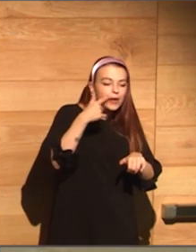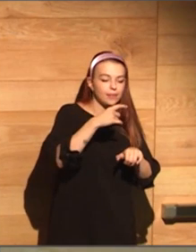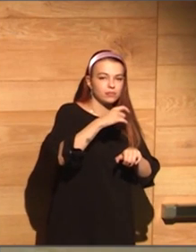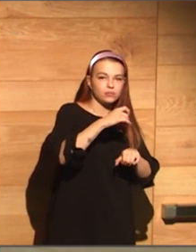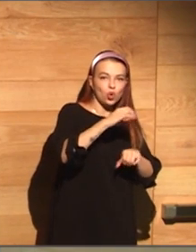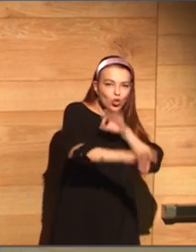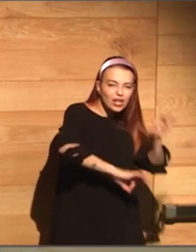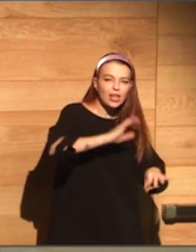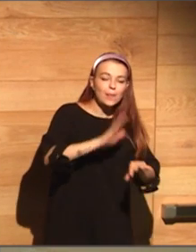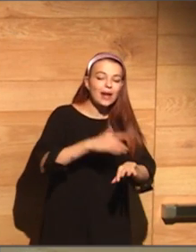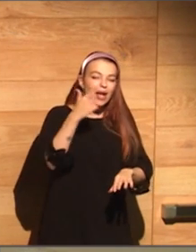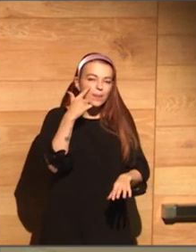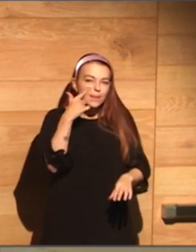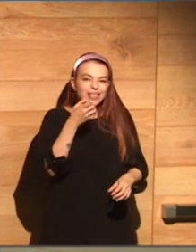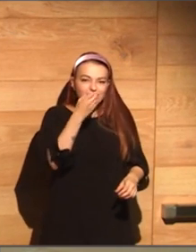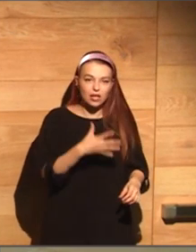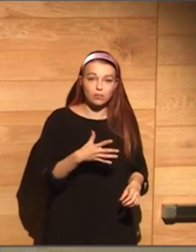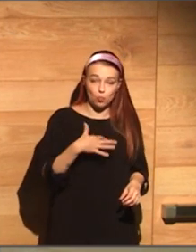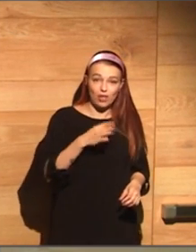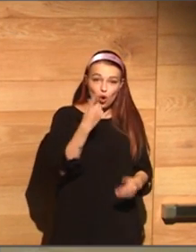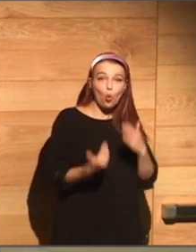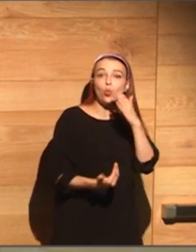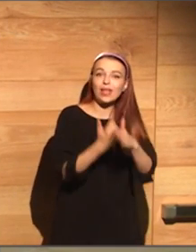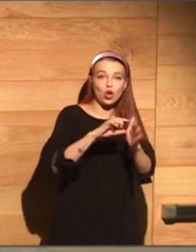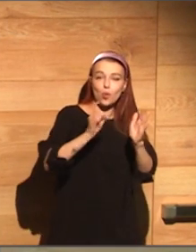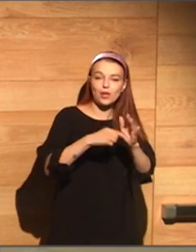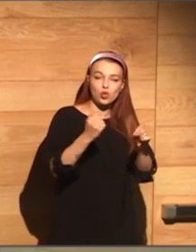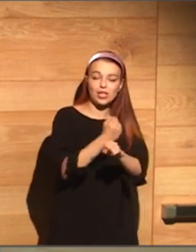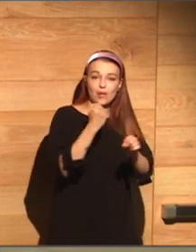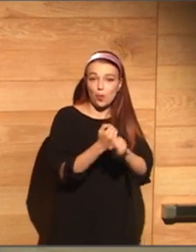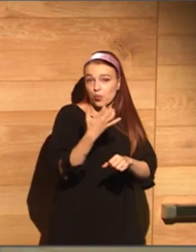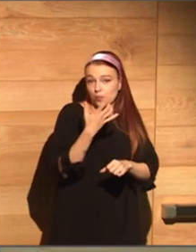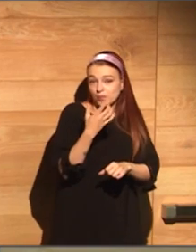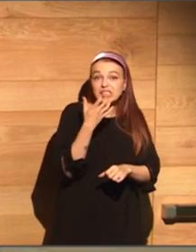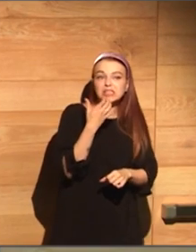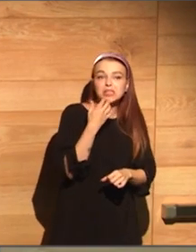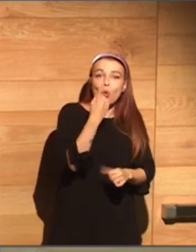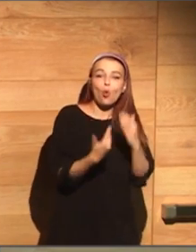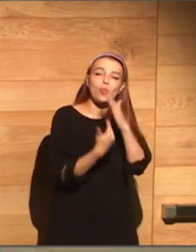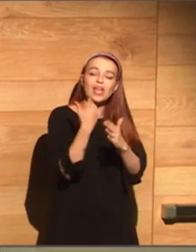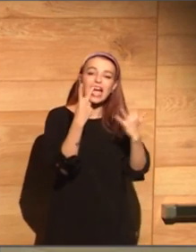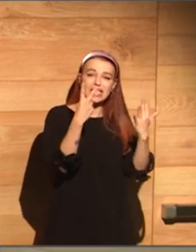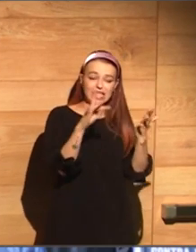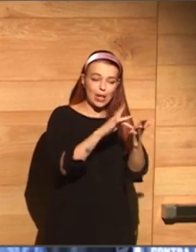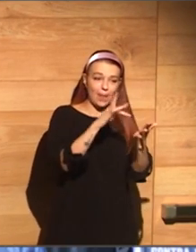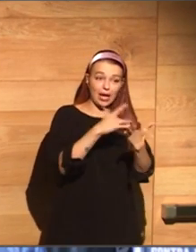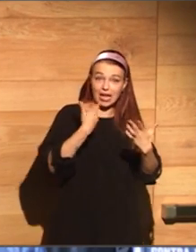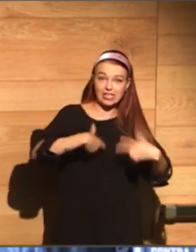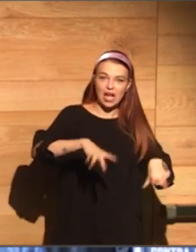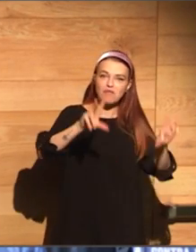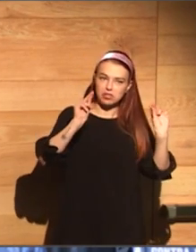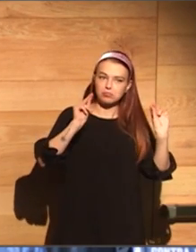era efectivamente un día entero de trabajo, pero si después te pules, como dice Juan, 7-8 páginas de guión, estás haciendo más de lo